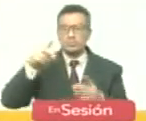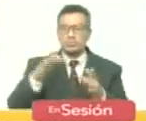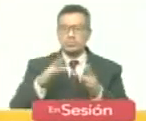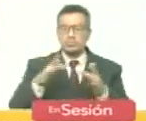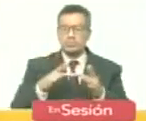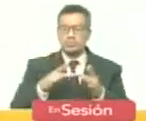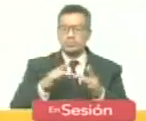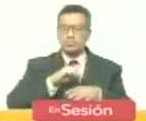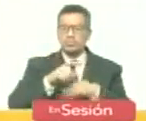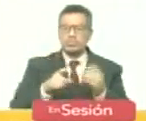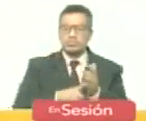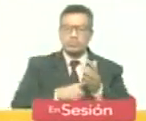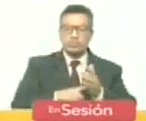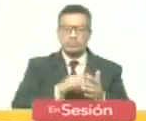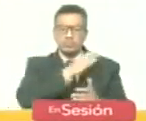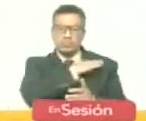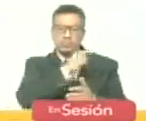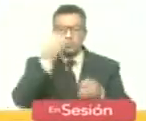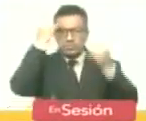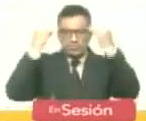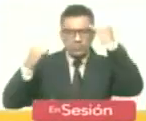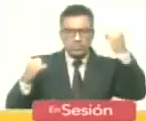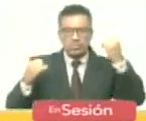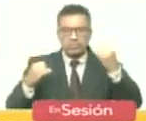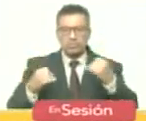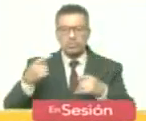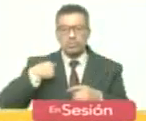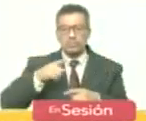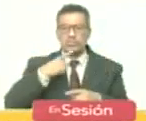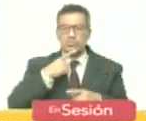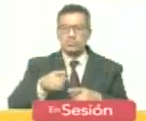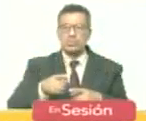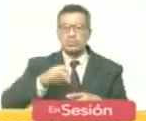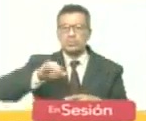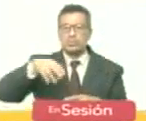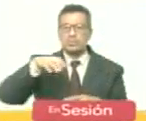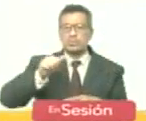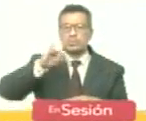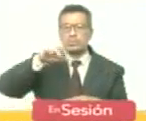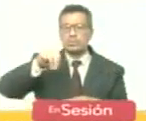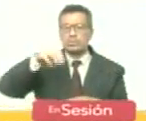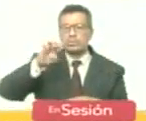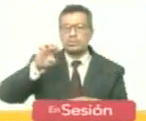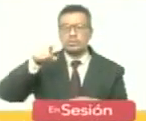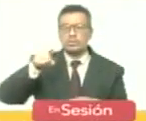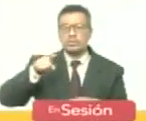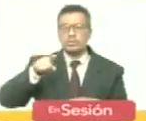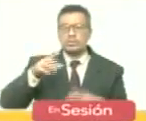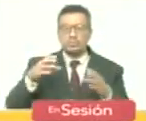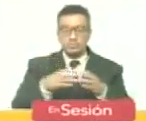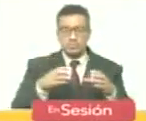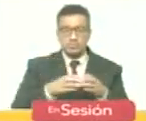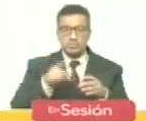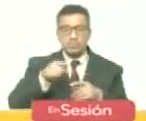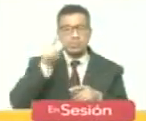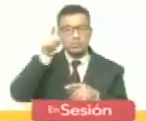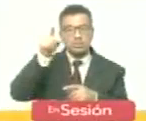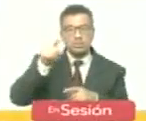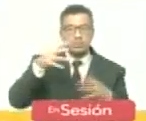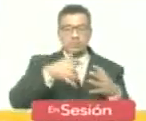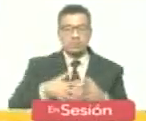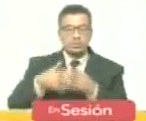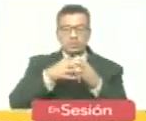directo con el jefe intelectual, que es quien refiere Jaime Bailey, la persona con la que se reunió allá en